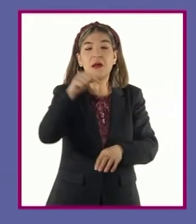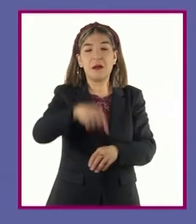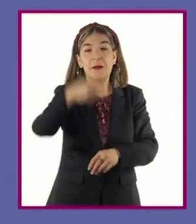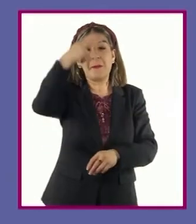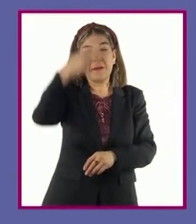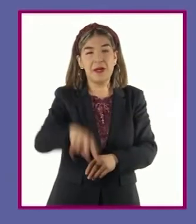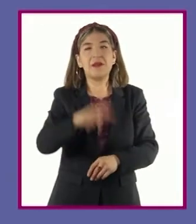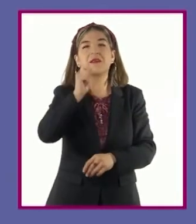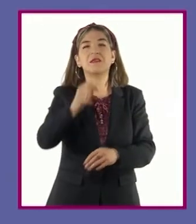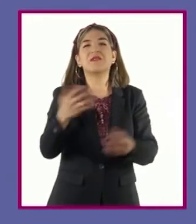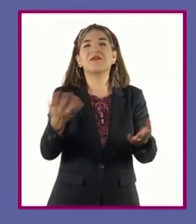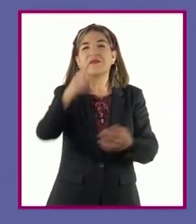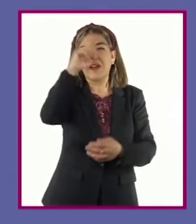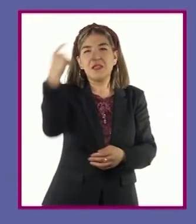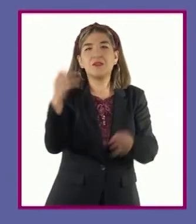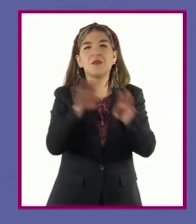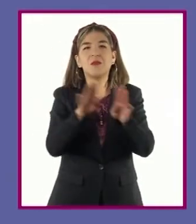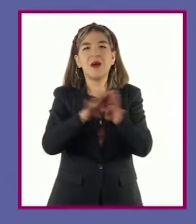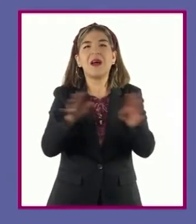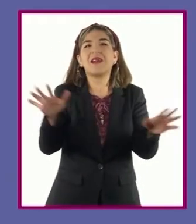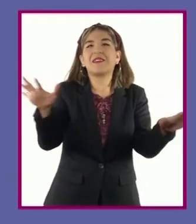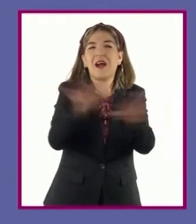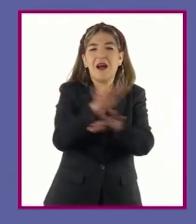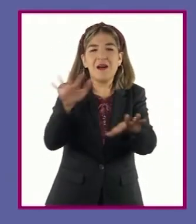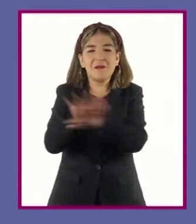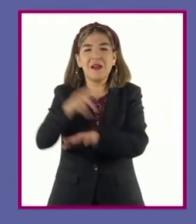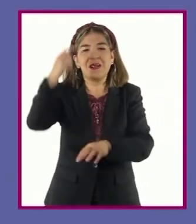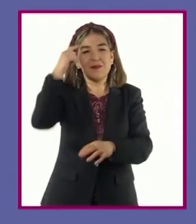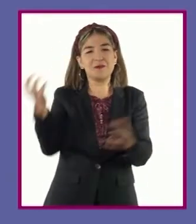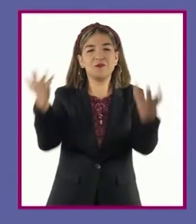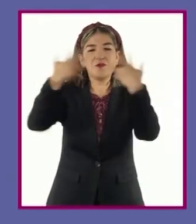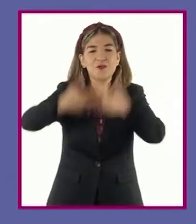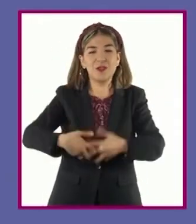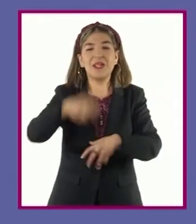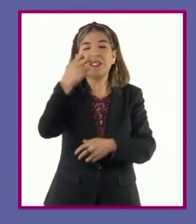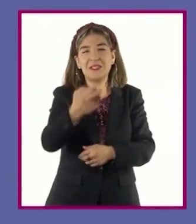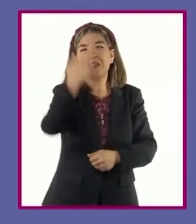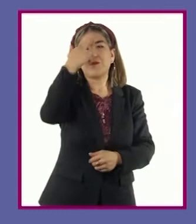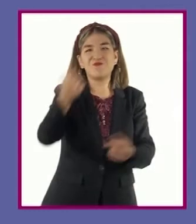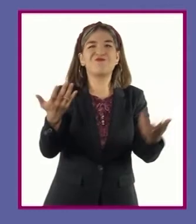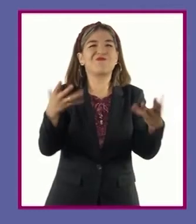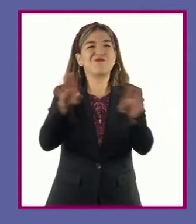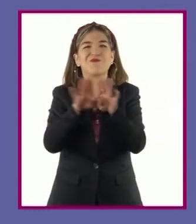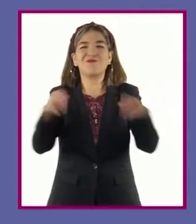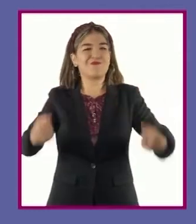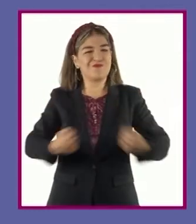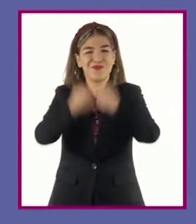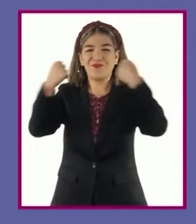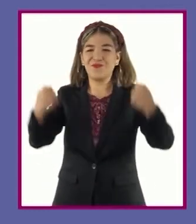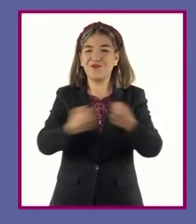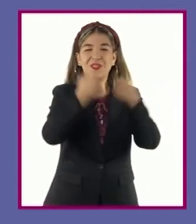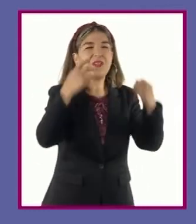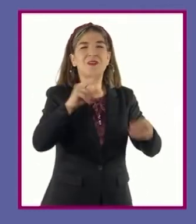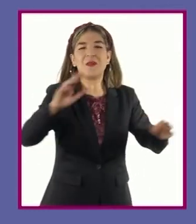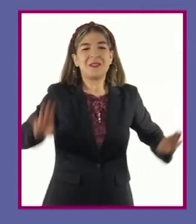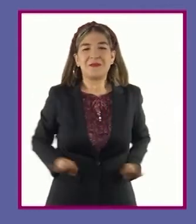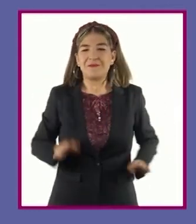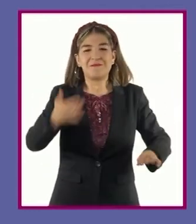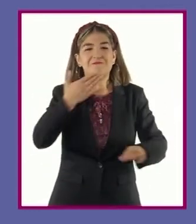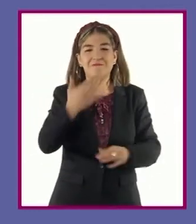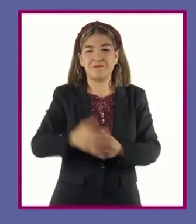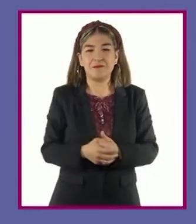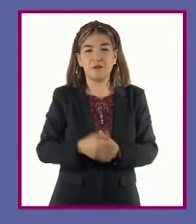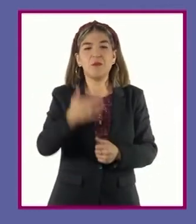México, que son fácilmente permeables, ¿no? Y esto provoca de repente choques, que era un poco lo que se hablaba antes, ¿no? Yo pienso que